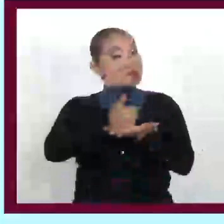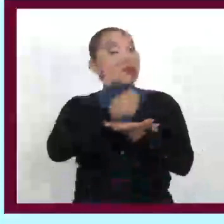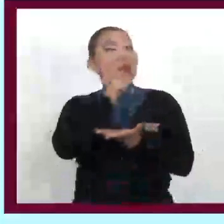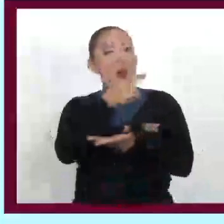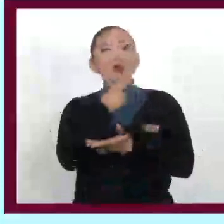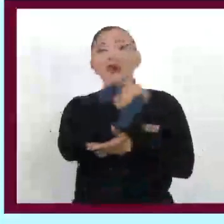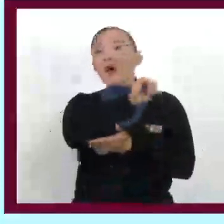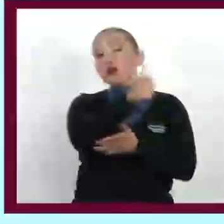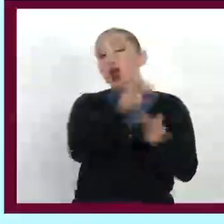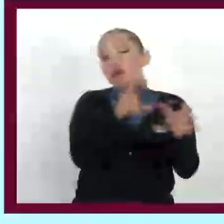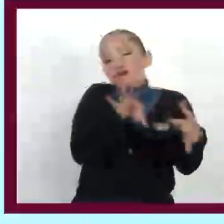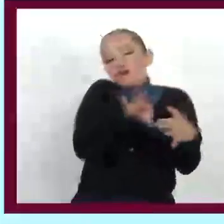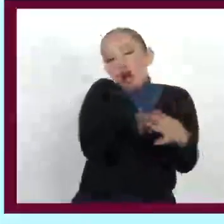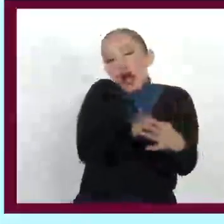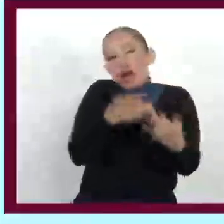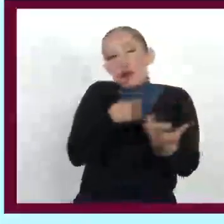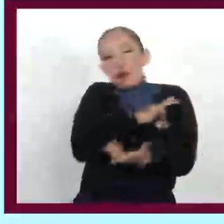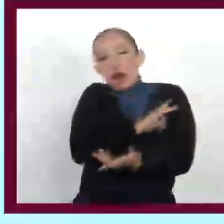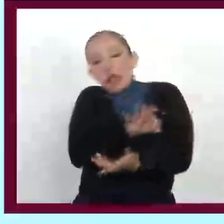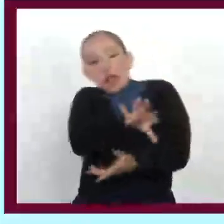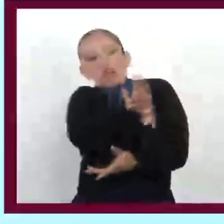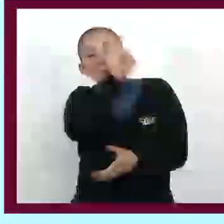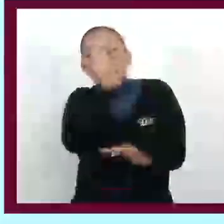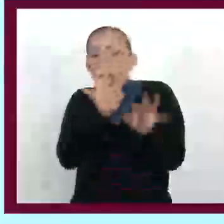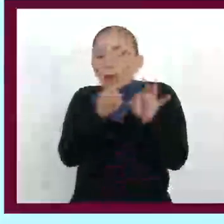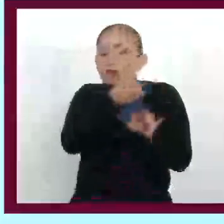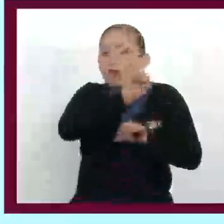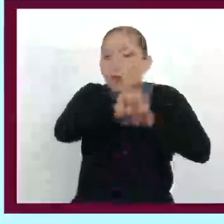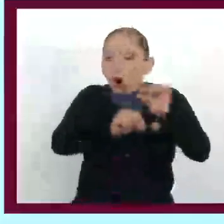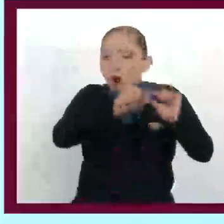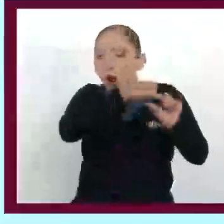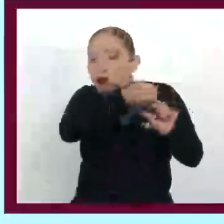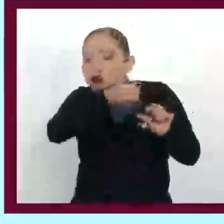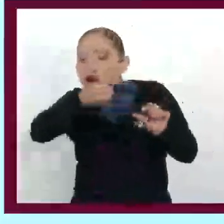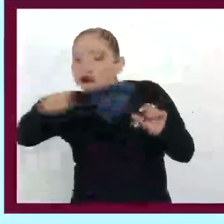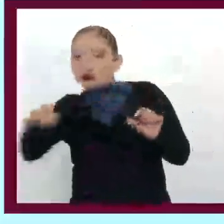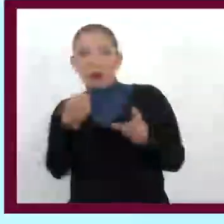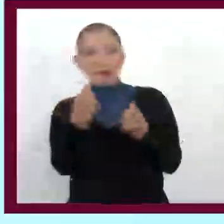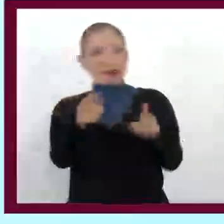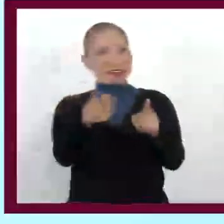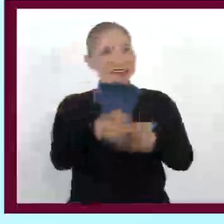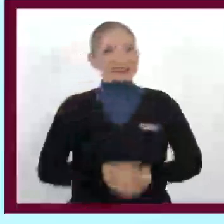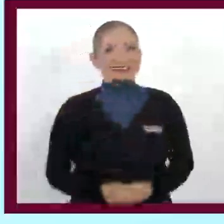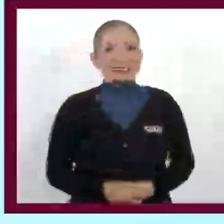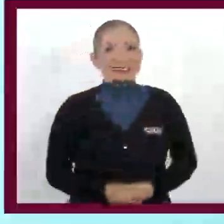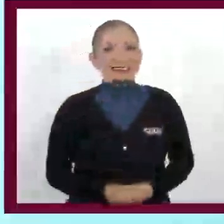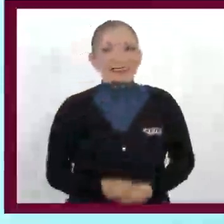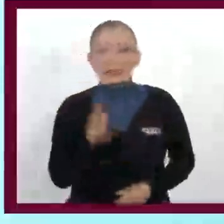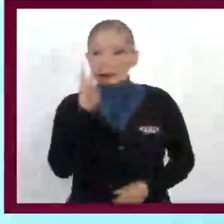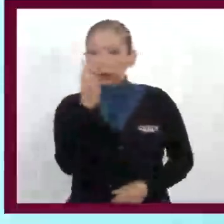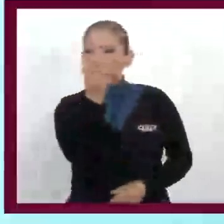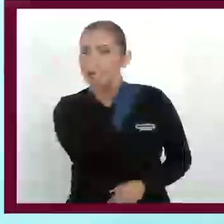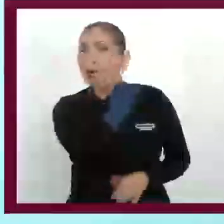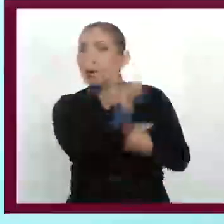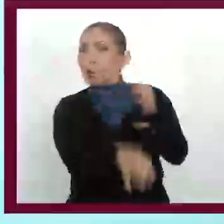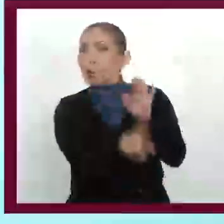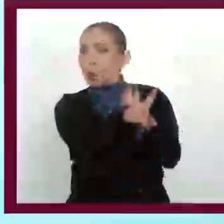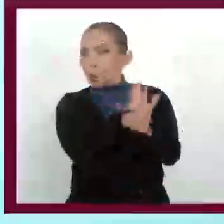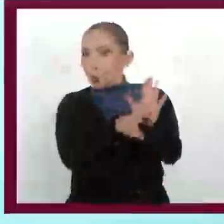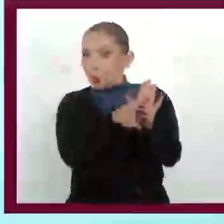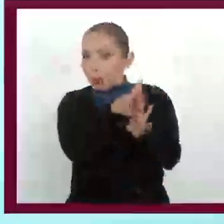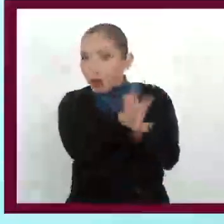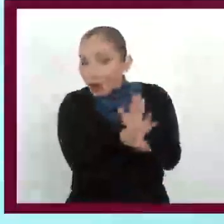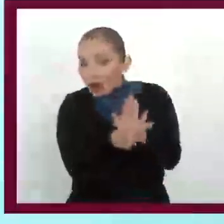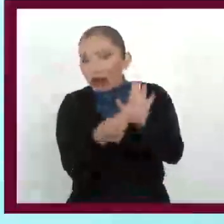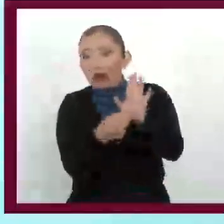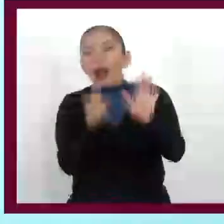podemos utilizar otros recursos a nuestro alcance para ir conformando nuestra composición musical. Veamos esta última